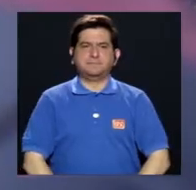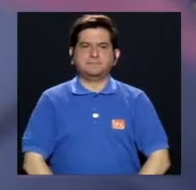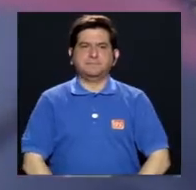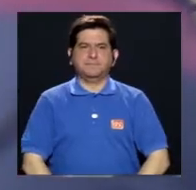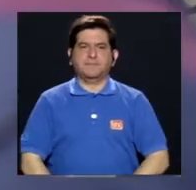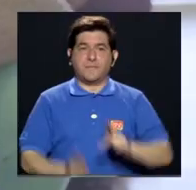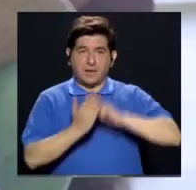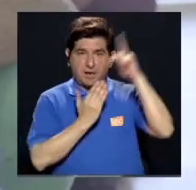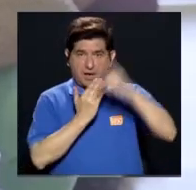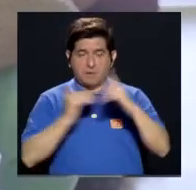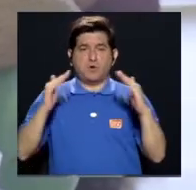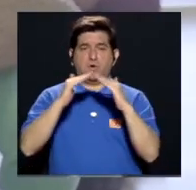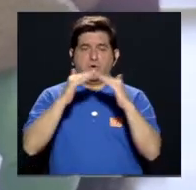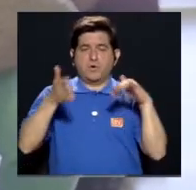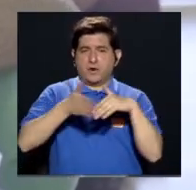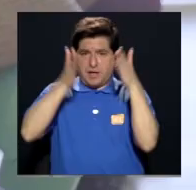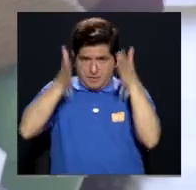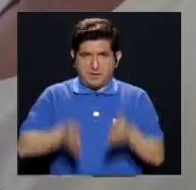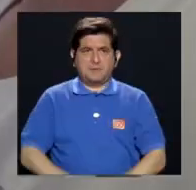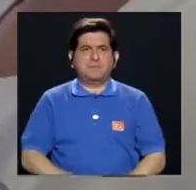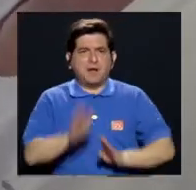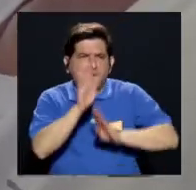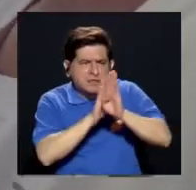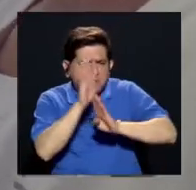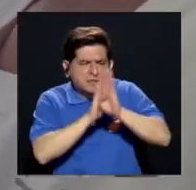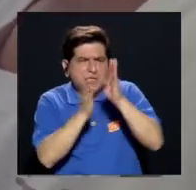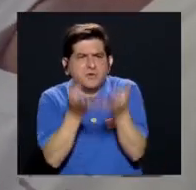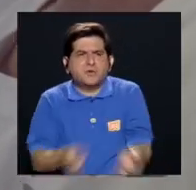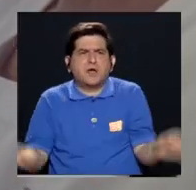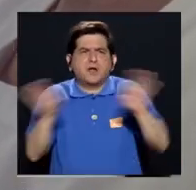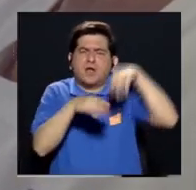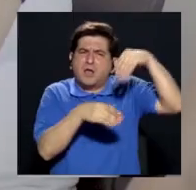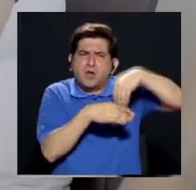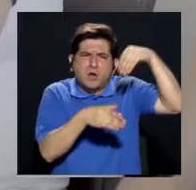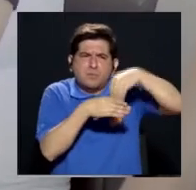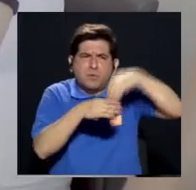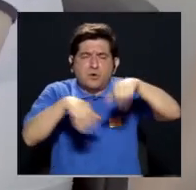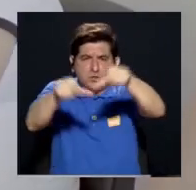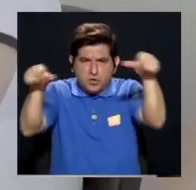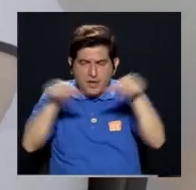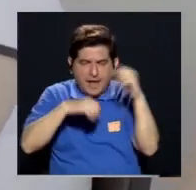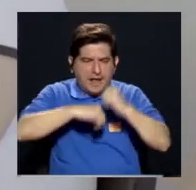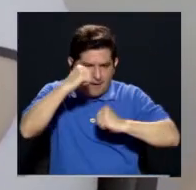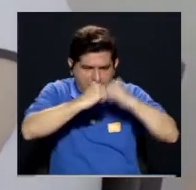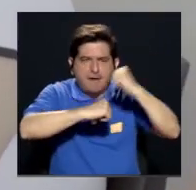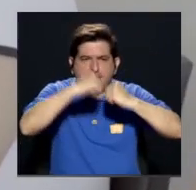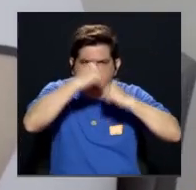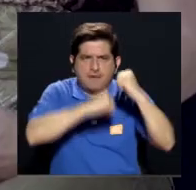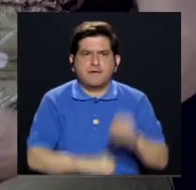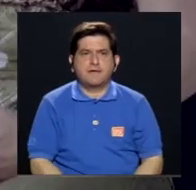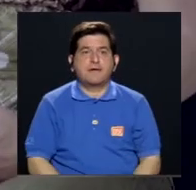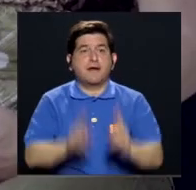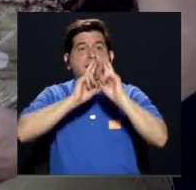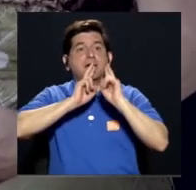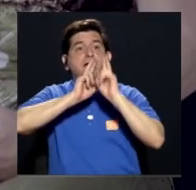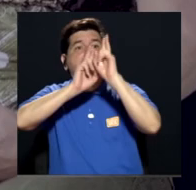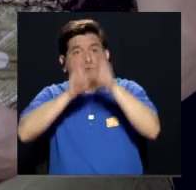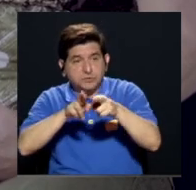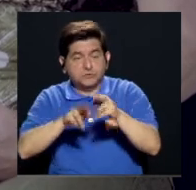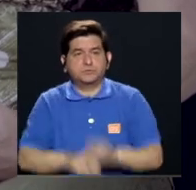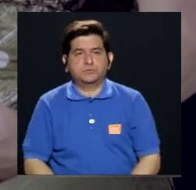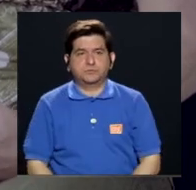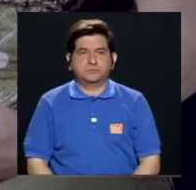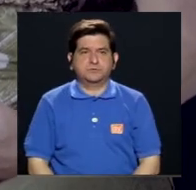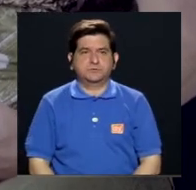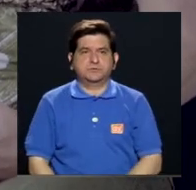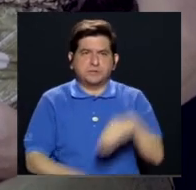El programa de residencias estudiantiles ha venido desarrollando importantes inversiones en el área de infraestructura y da como resultado que se